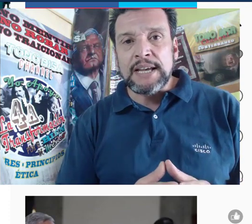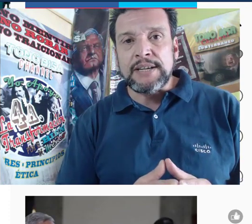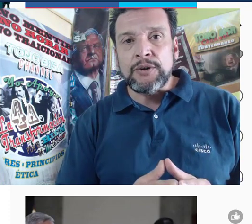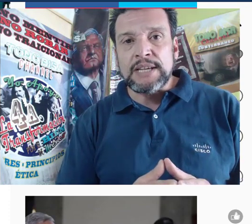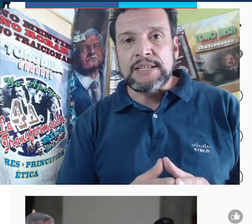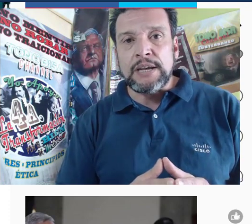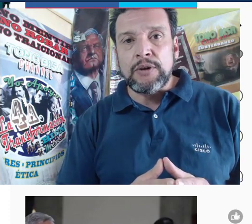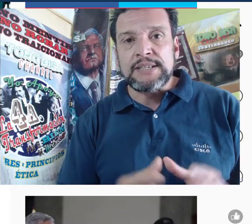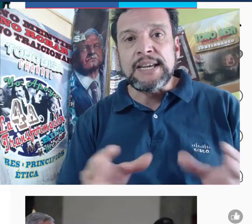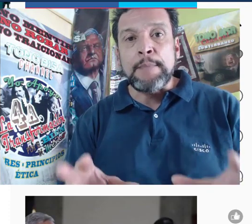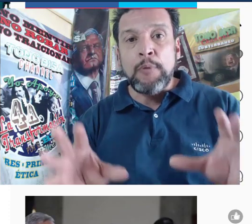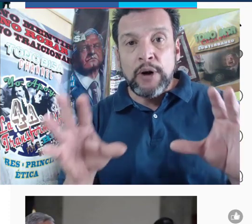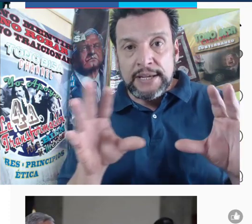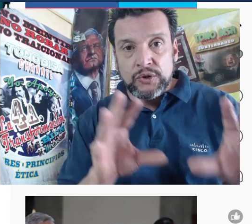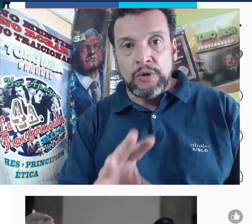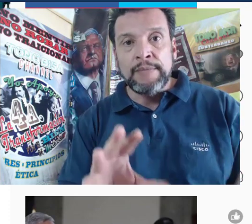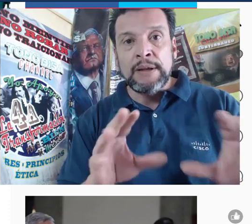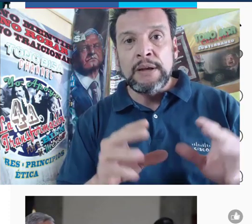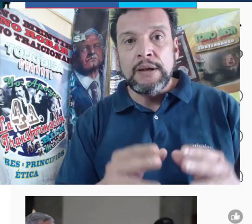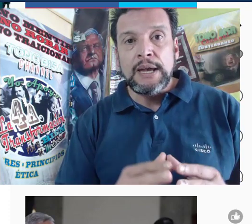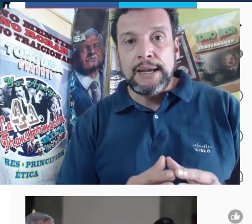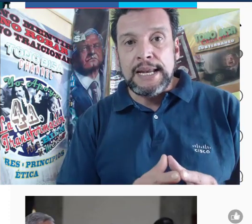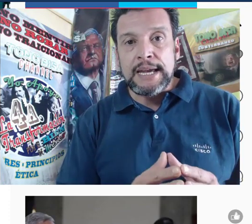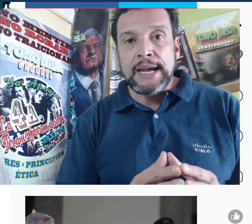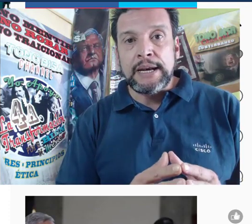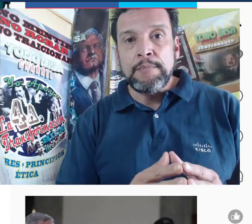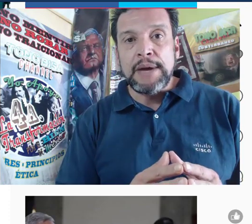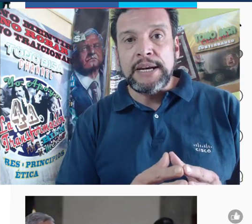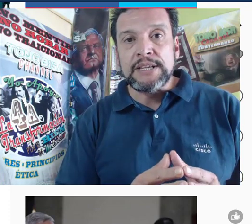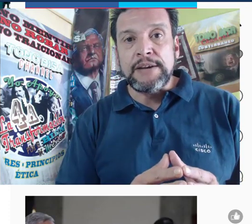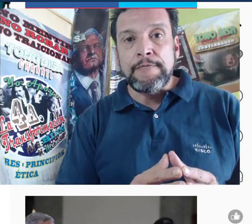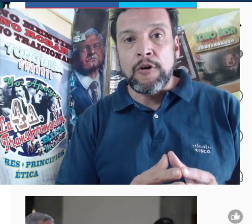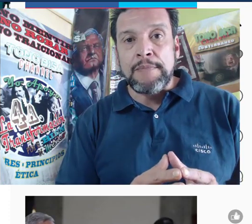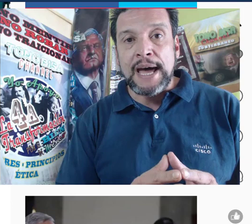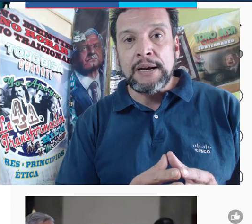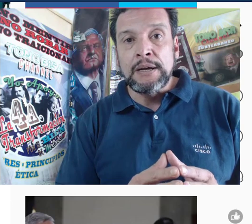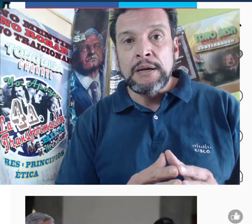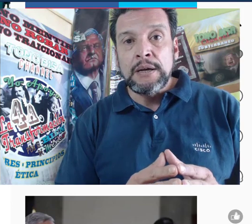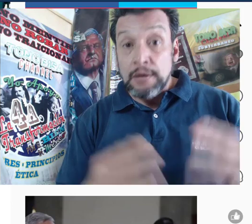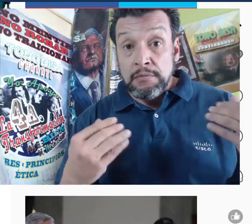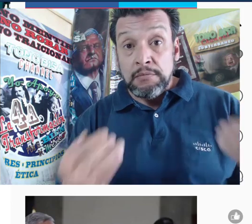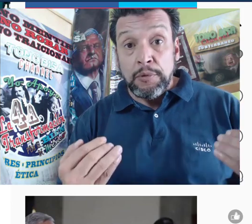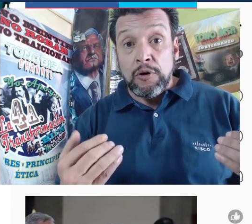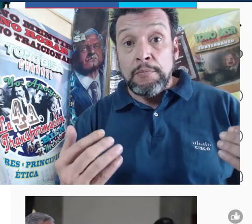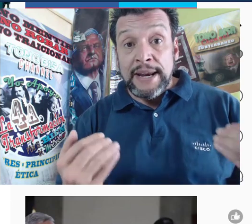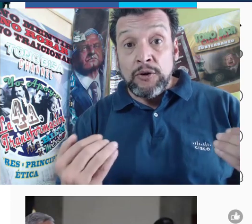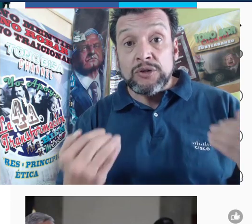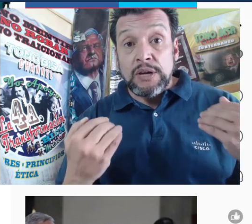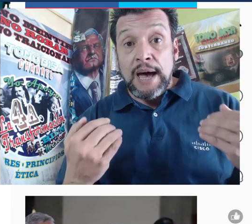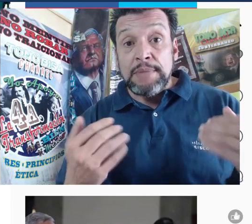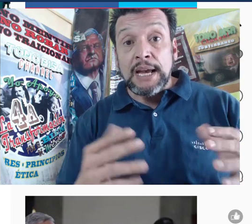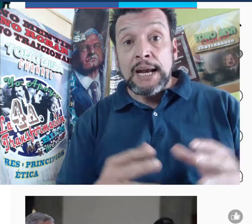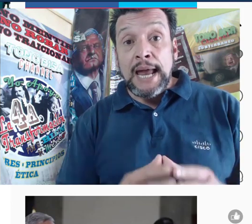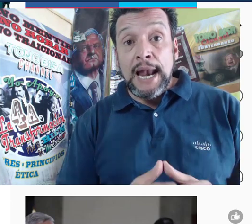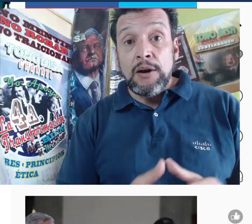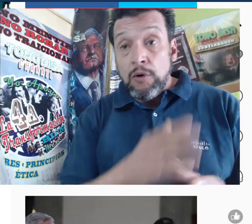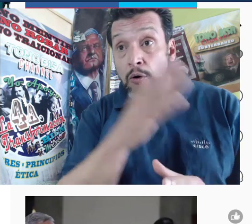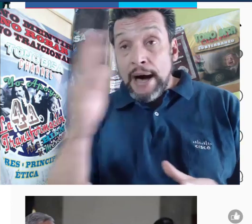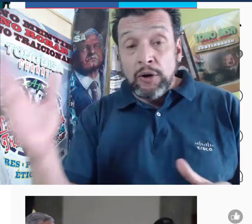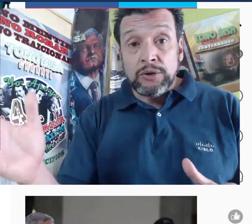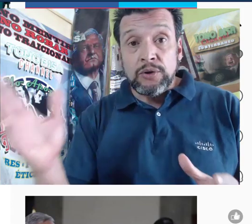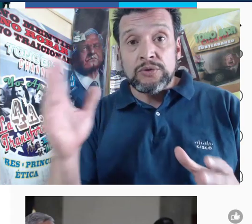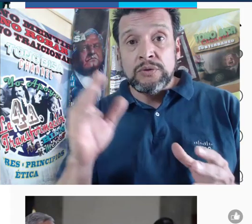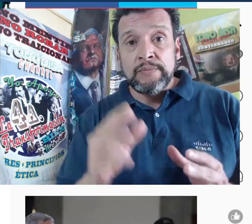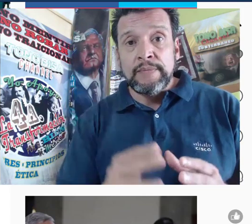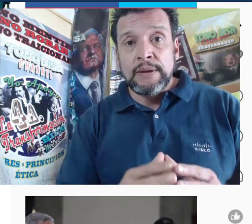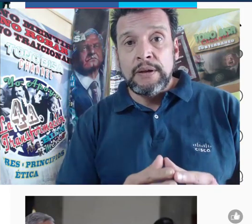amigos, amigas, señoras y señores, y que por eso eligen venirse a informar, por lo menos a mi canal o